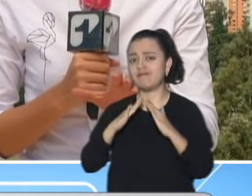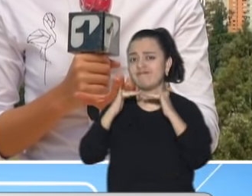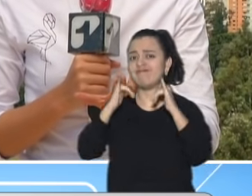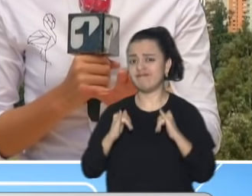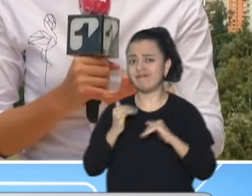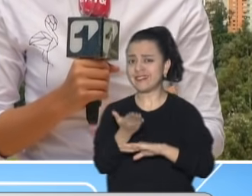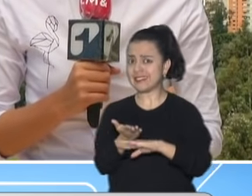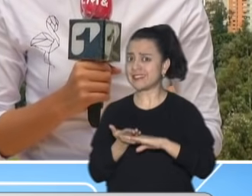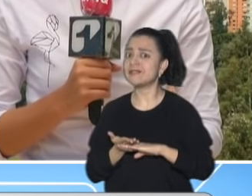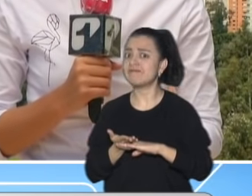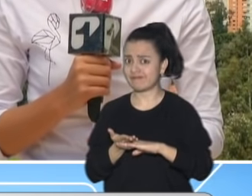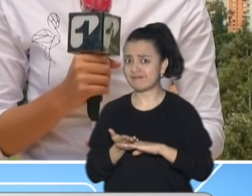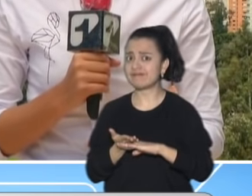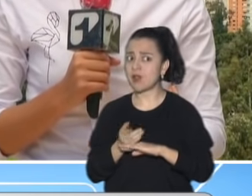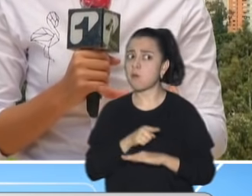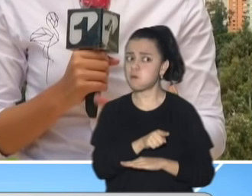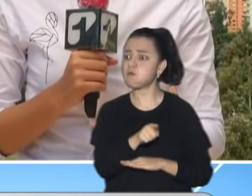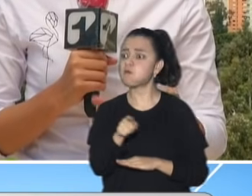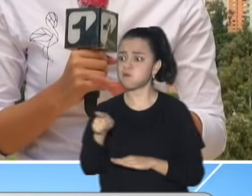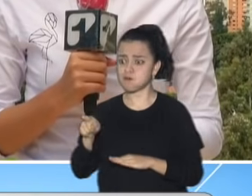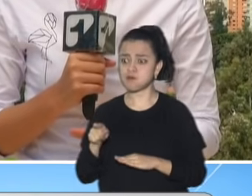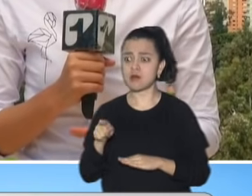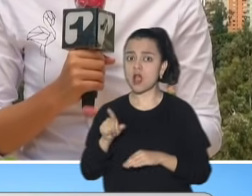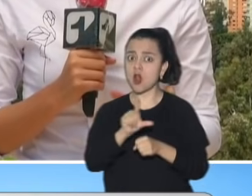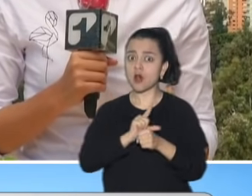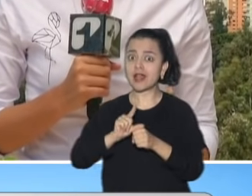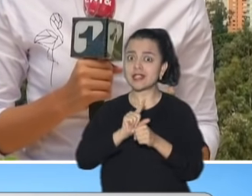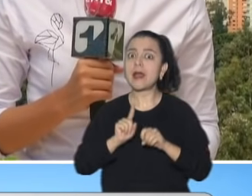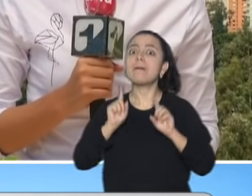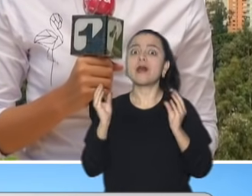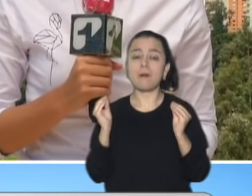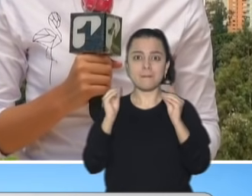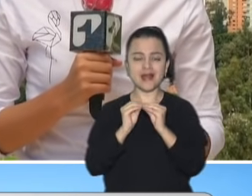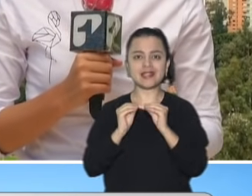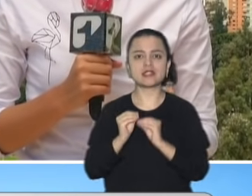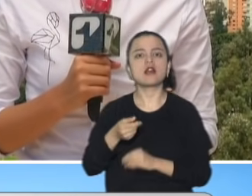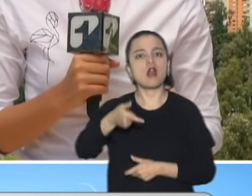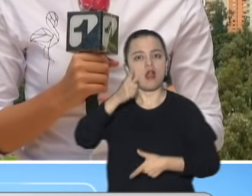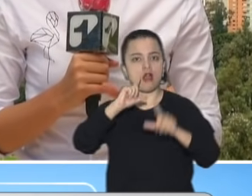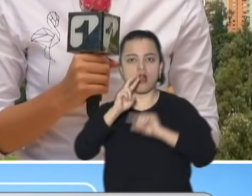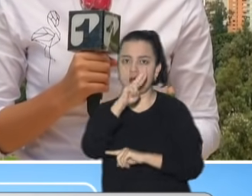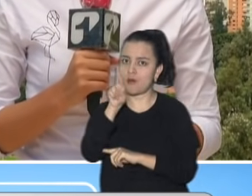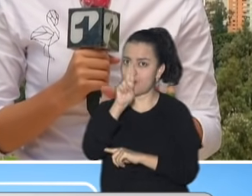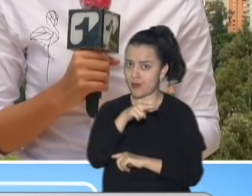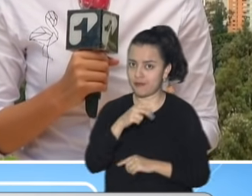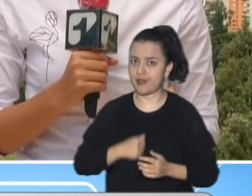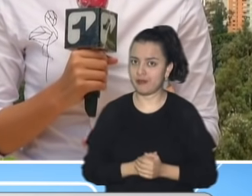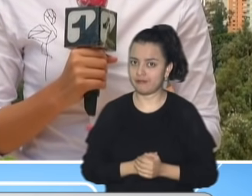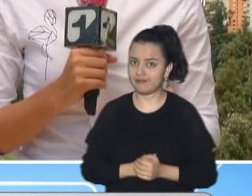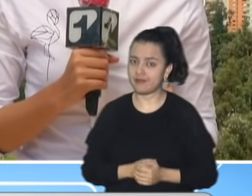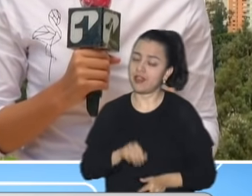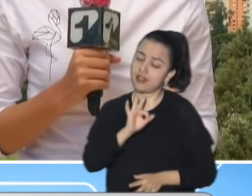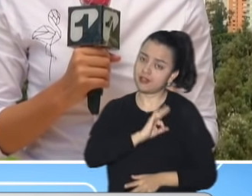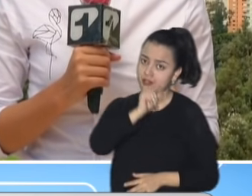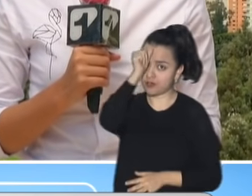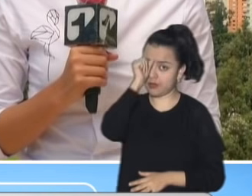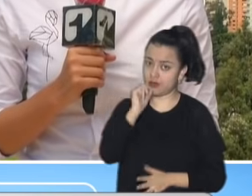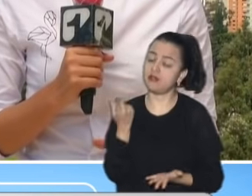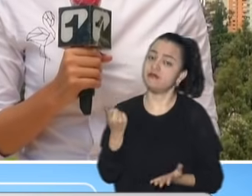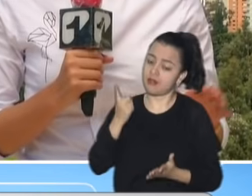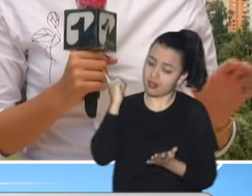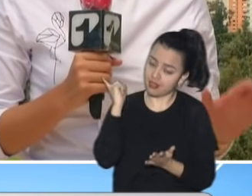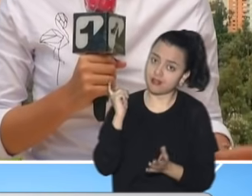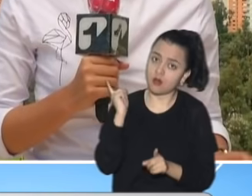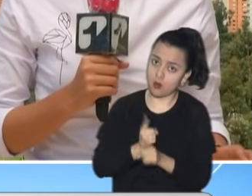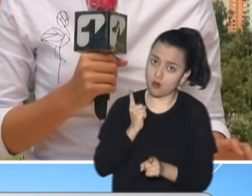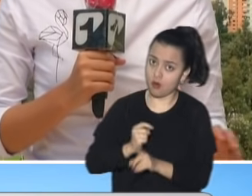cuarentena estricta, también rige la medida de ley seca. Durante el fin de semana también deberá cumplirse. Por supuesto, el pico y